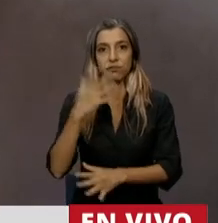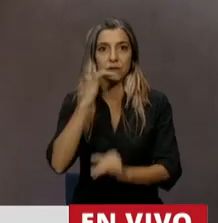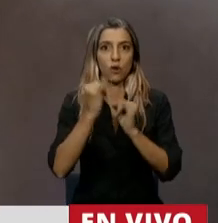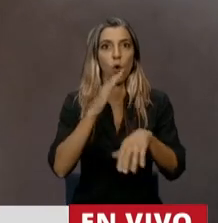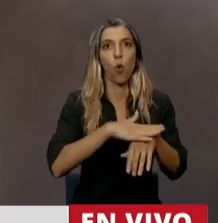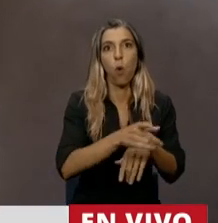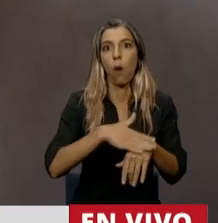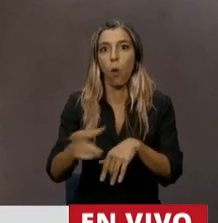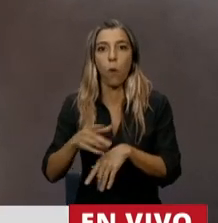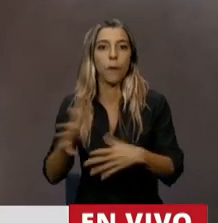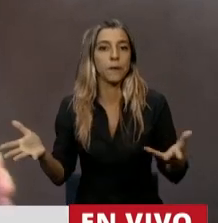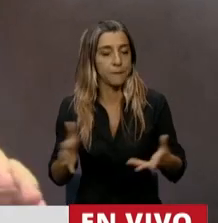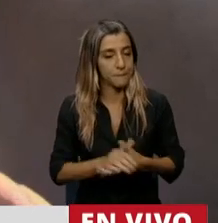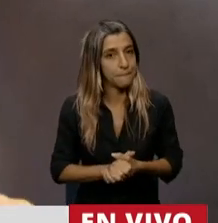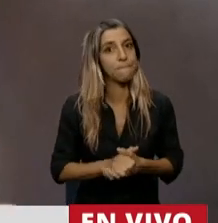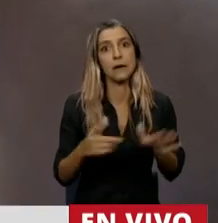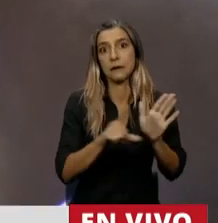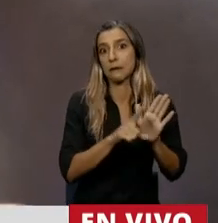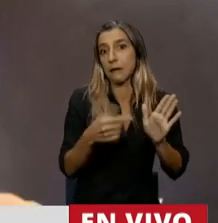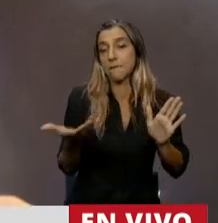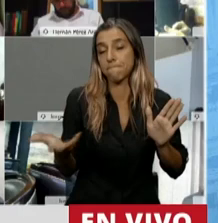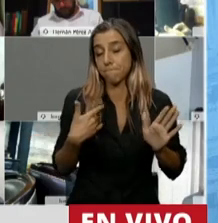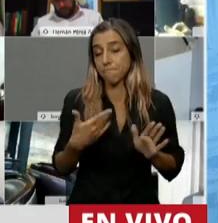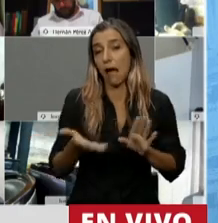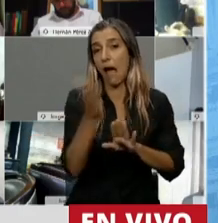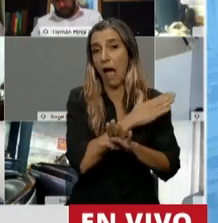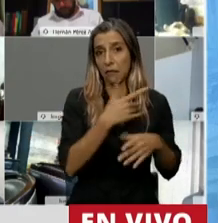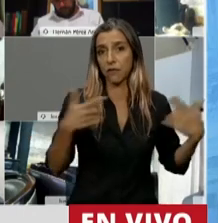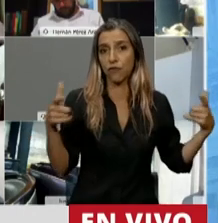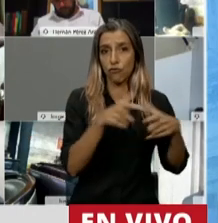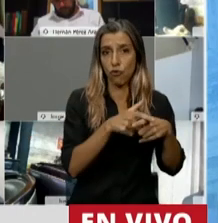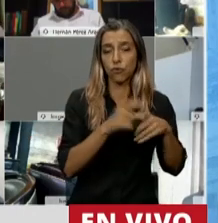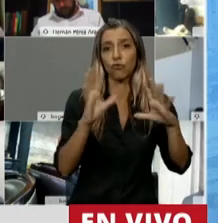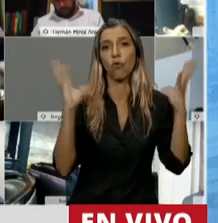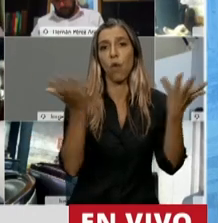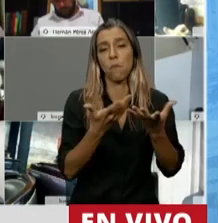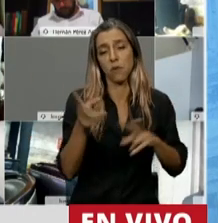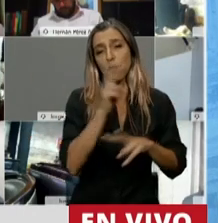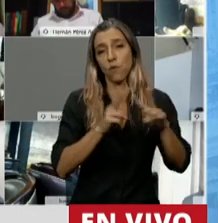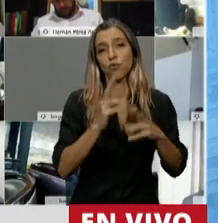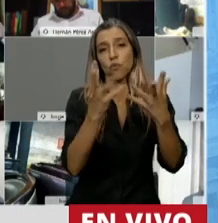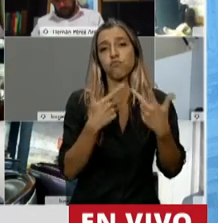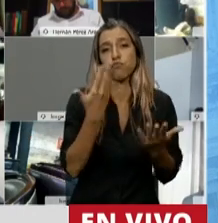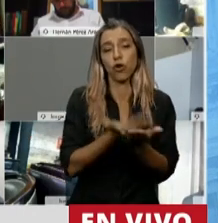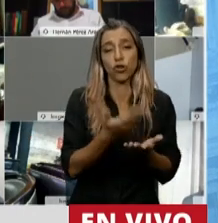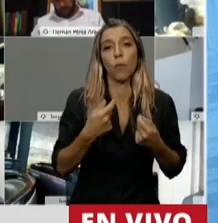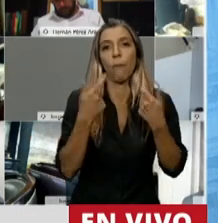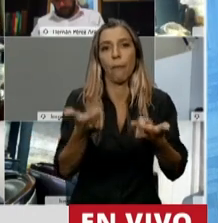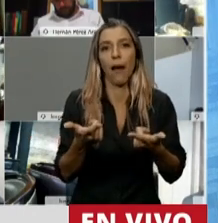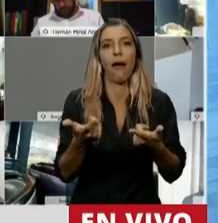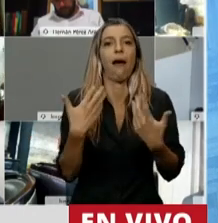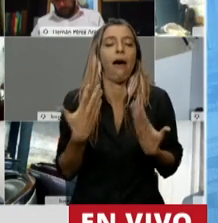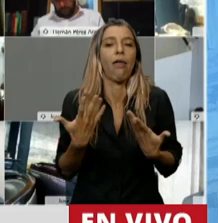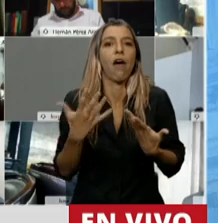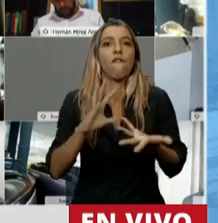a la Comisión de Ambiente fue un proyecto para dar un poco más de recursos al sistema